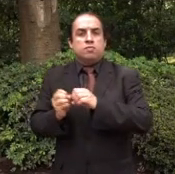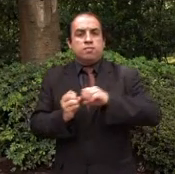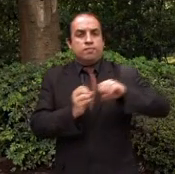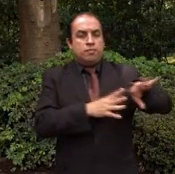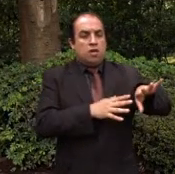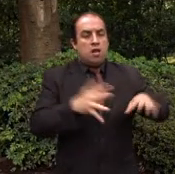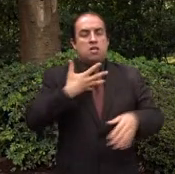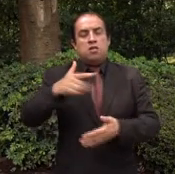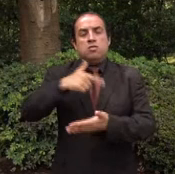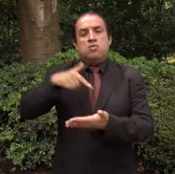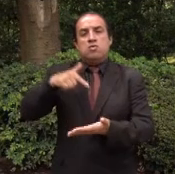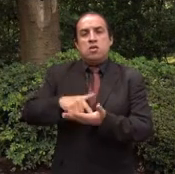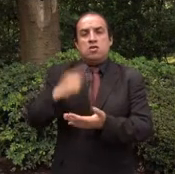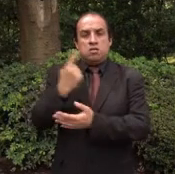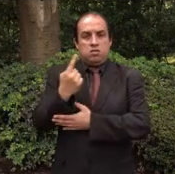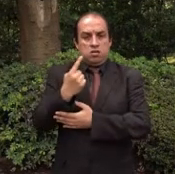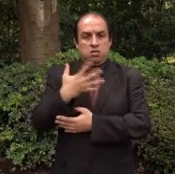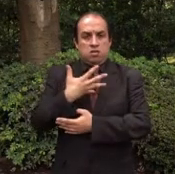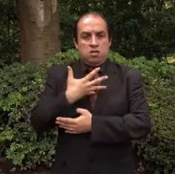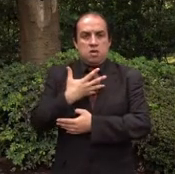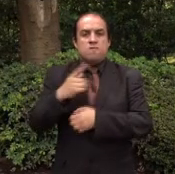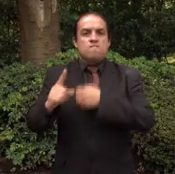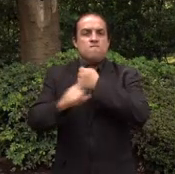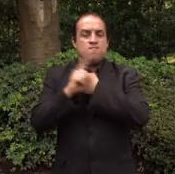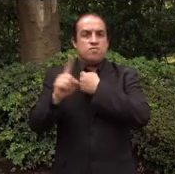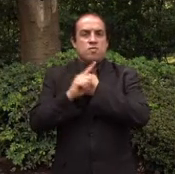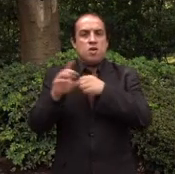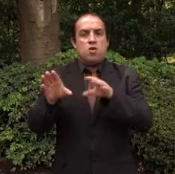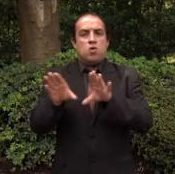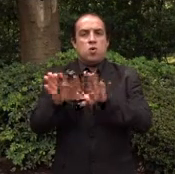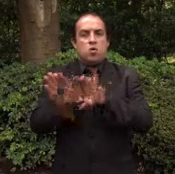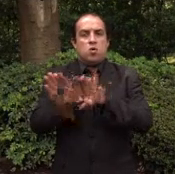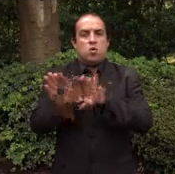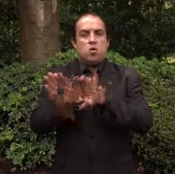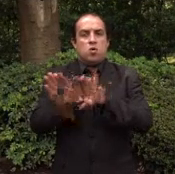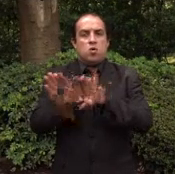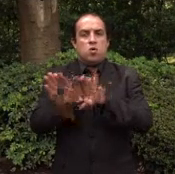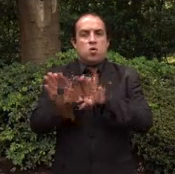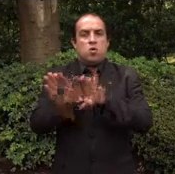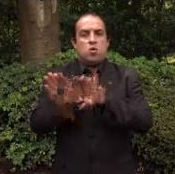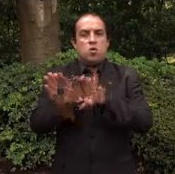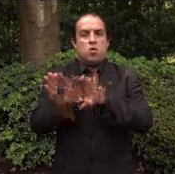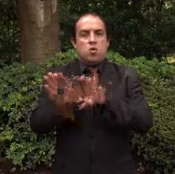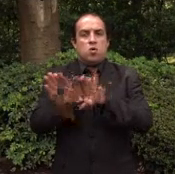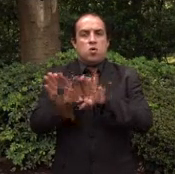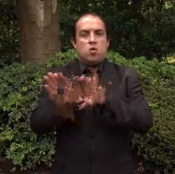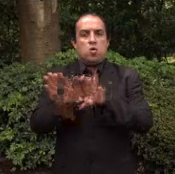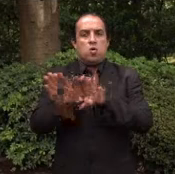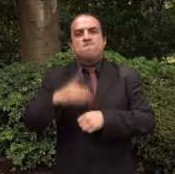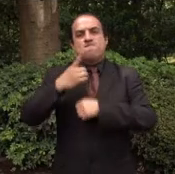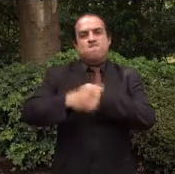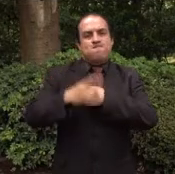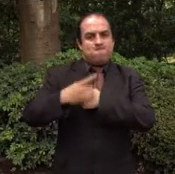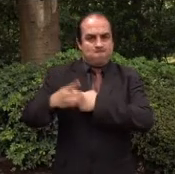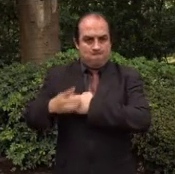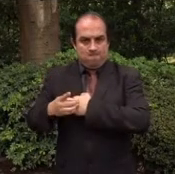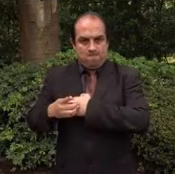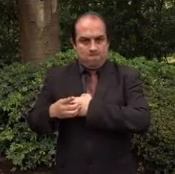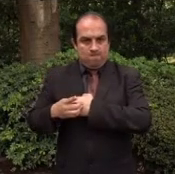lugares que inclusive tienen problemas por la fauna nociva que hay en este lugar. Entonces